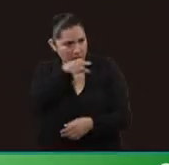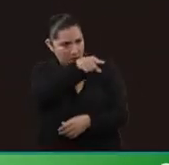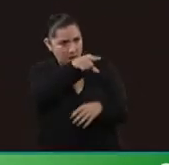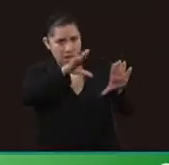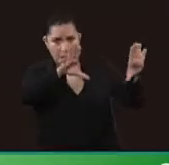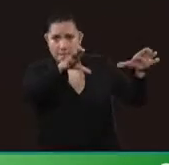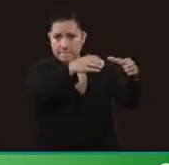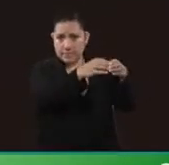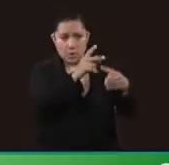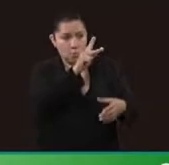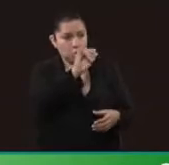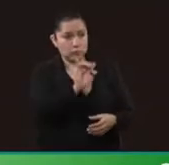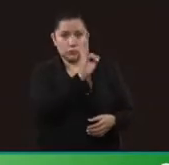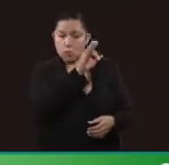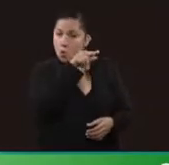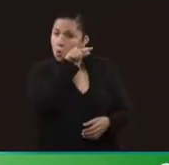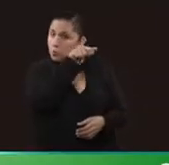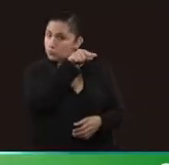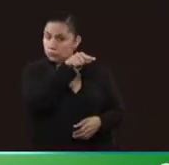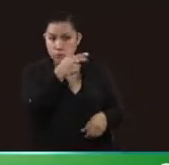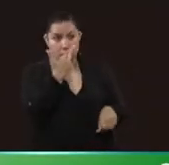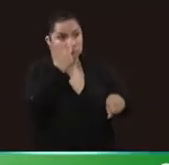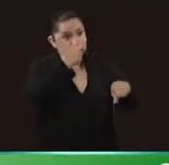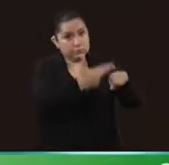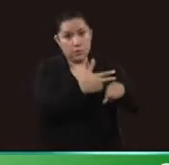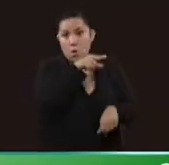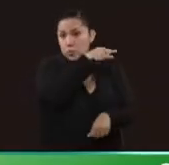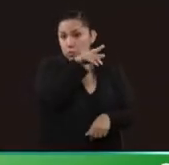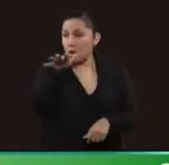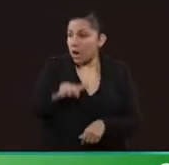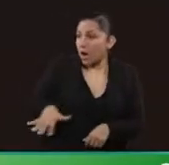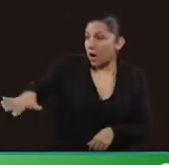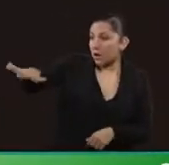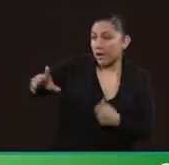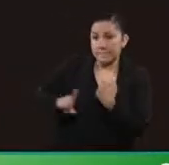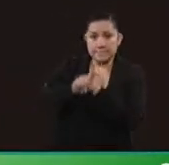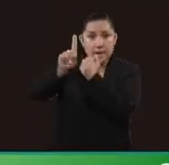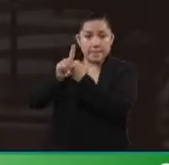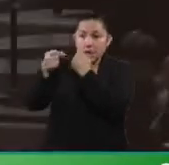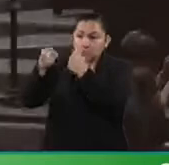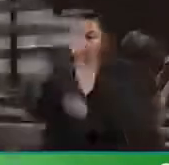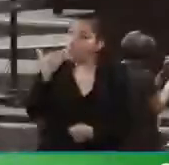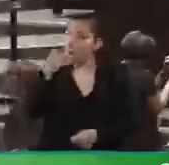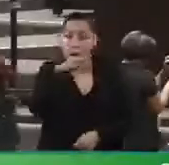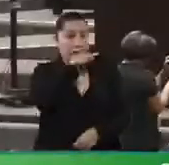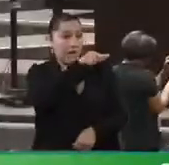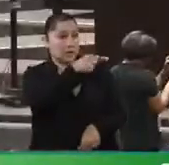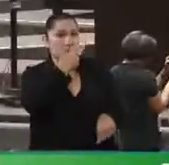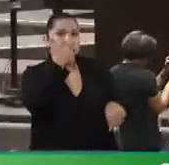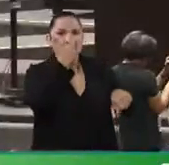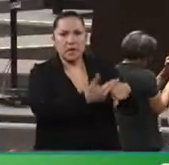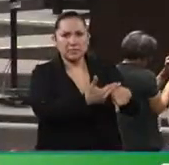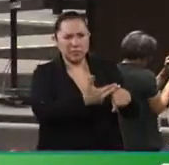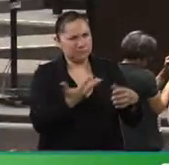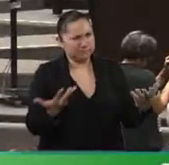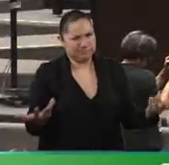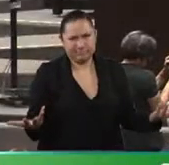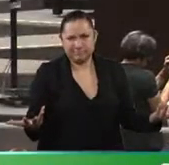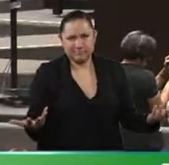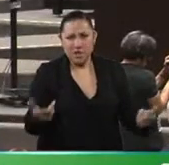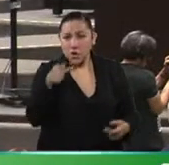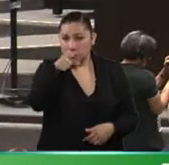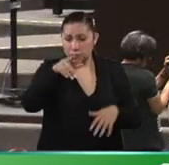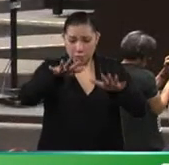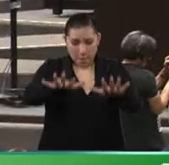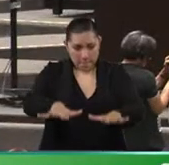la federación la factura de la inseguridad venir aquí y mentir